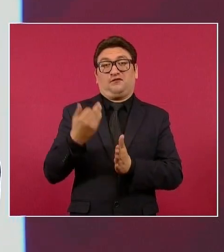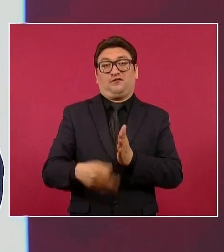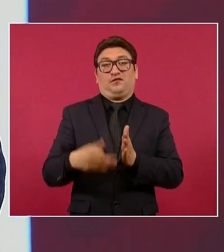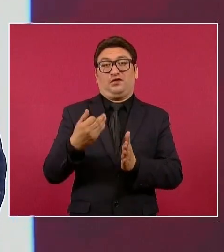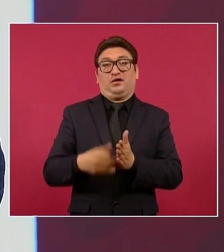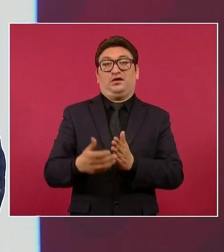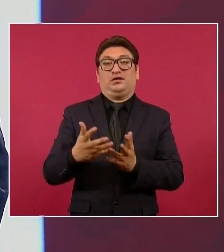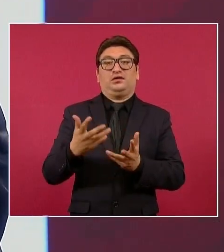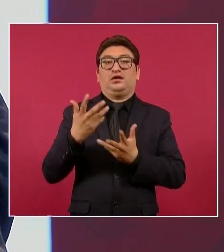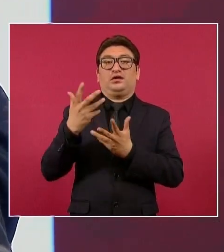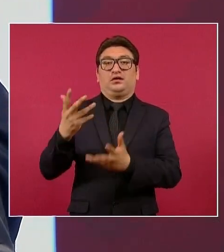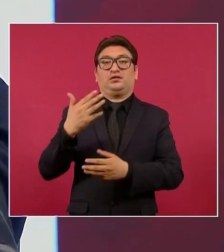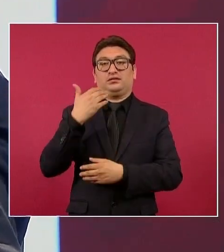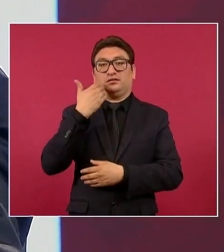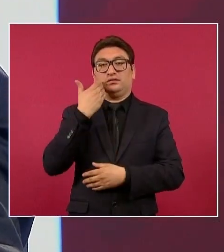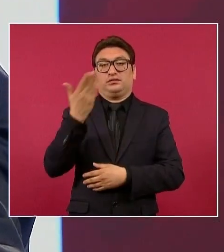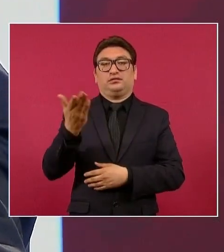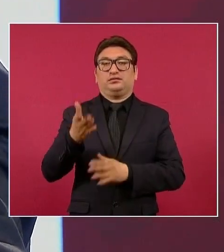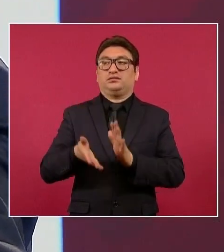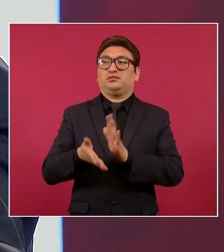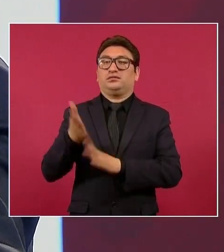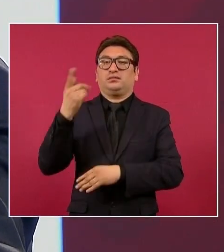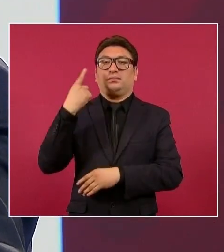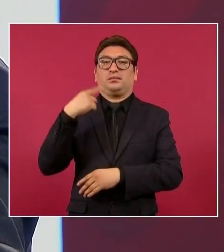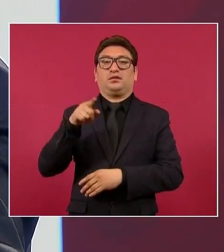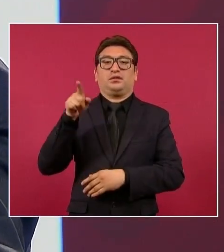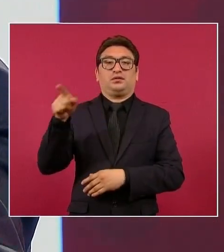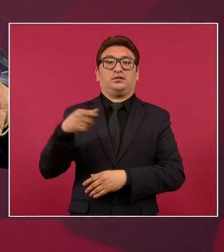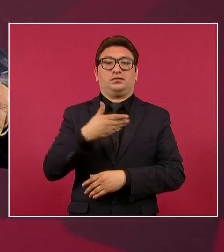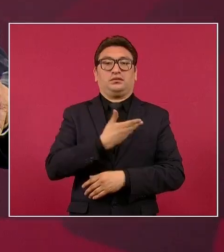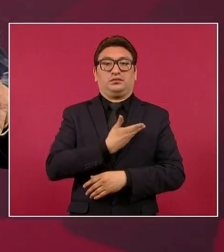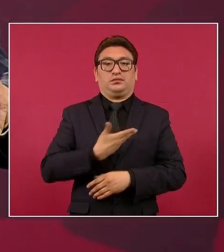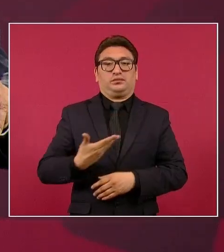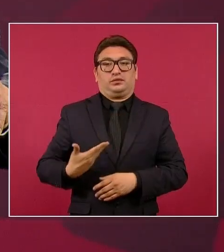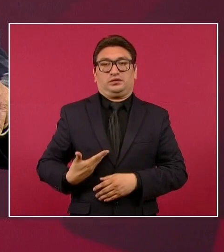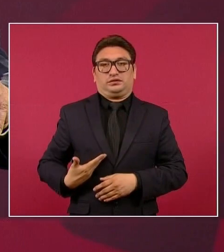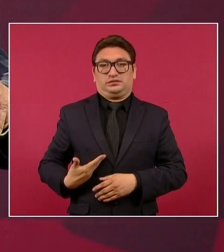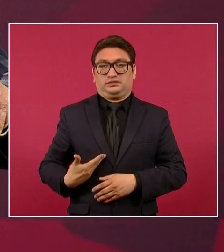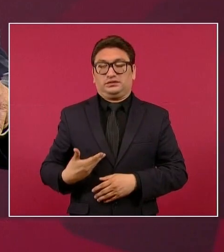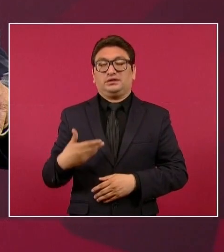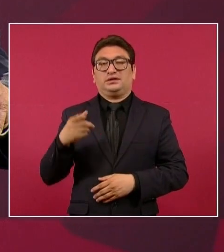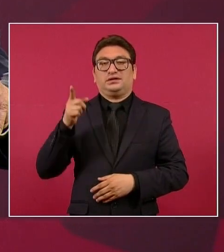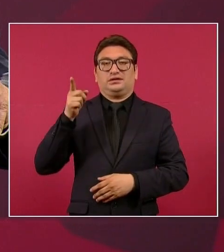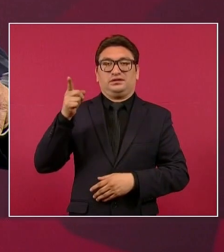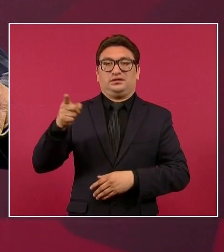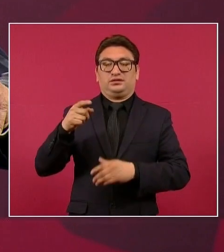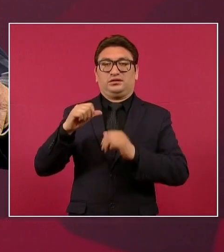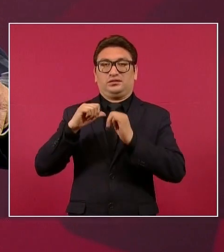de presidente de la organización de Claudio X González,